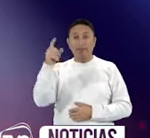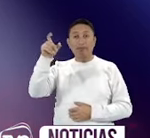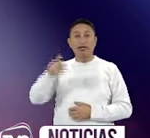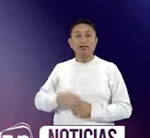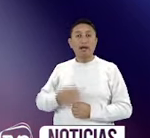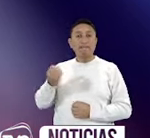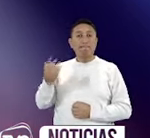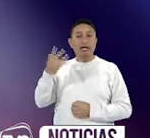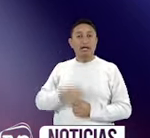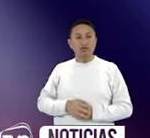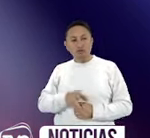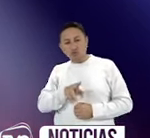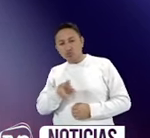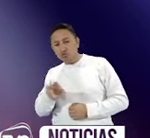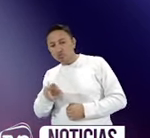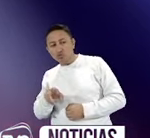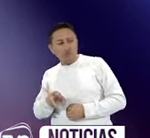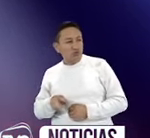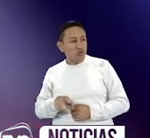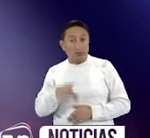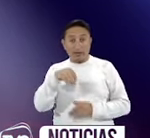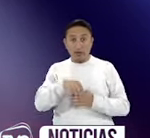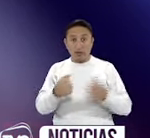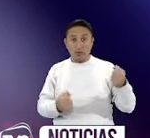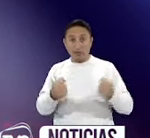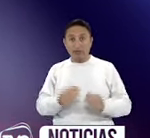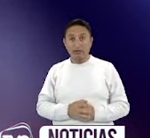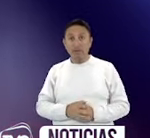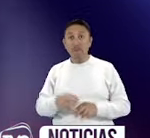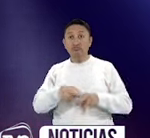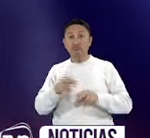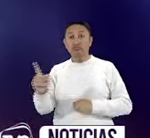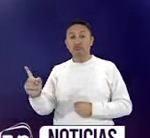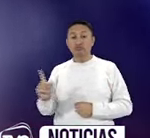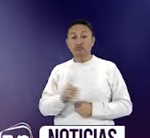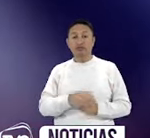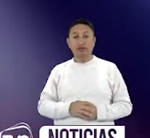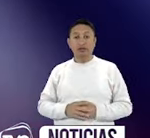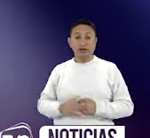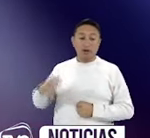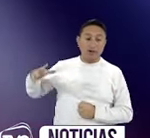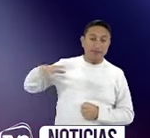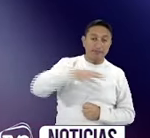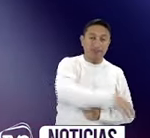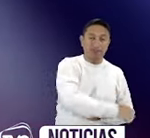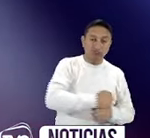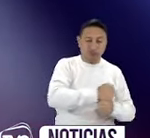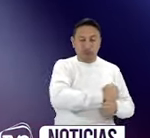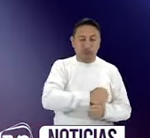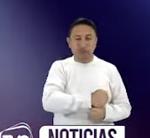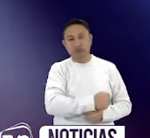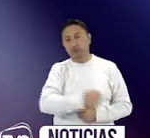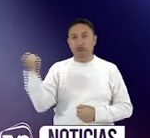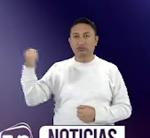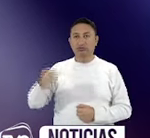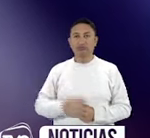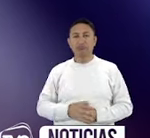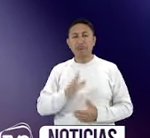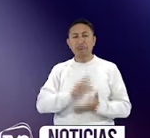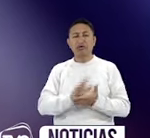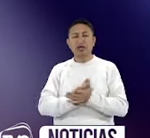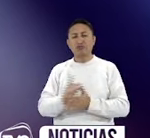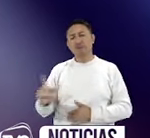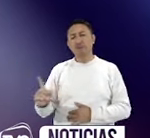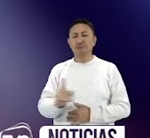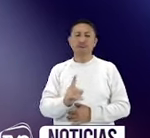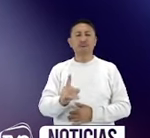va dentro de los carros. Se acerca a un taxi, mete las manos, forcejea y se va caminando con otros 2